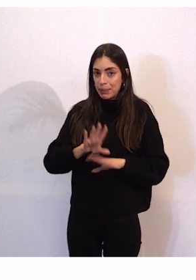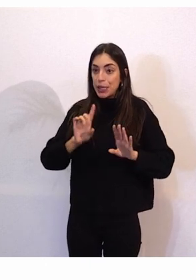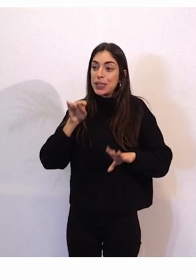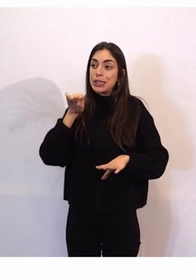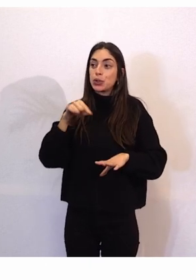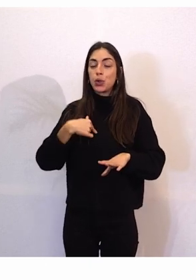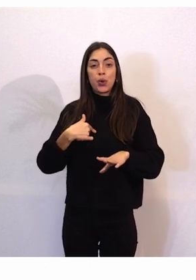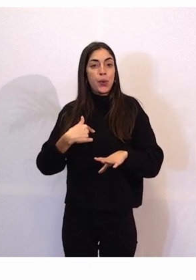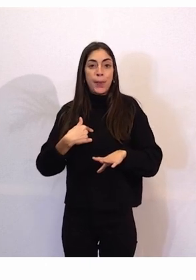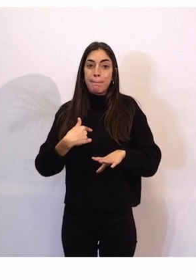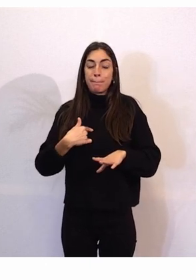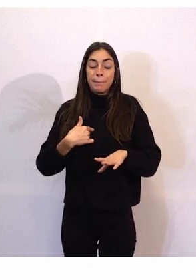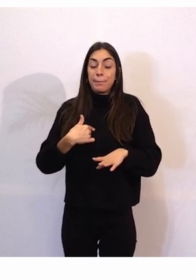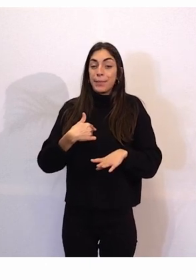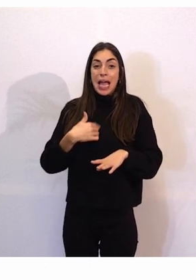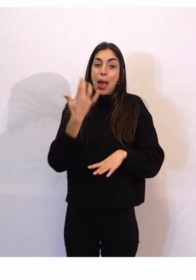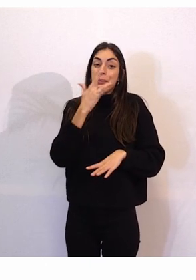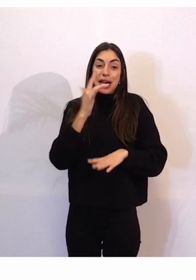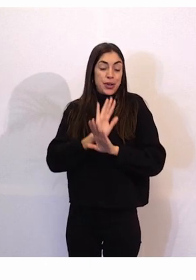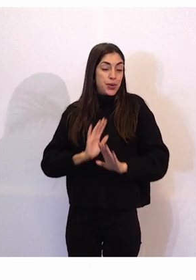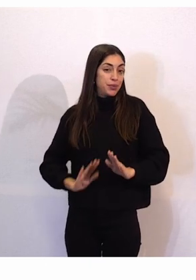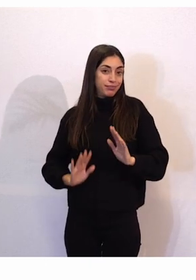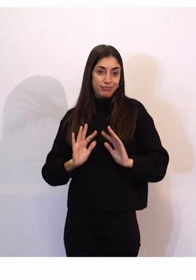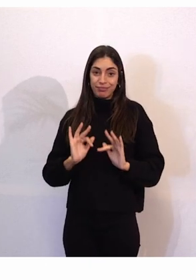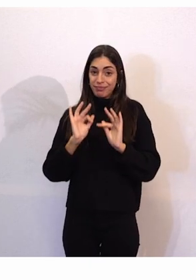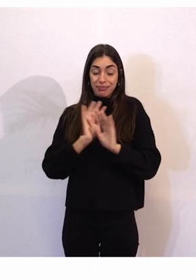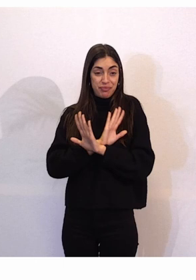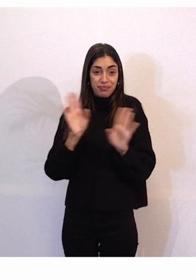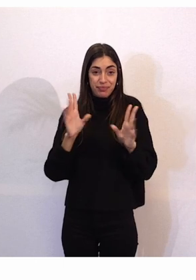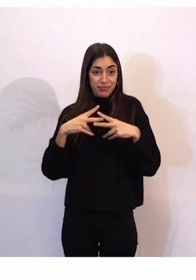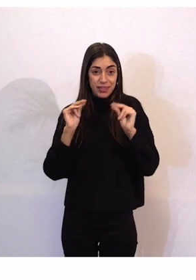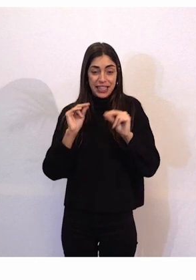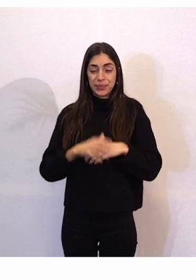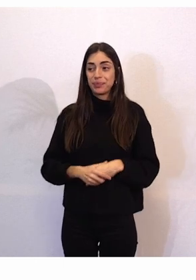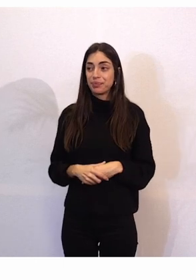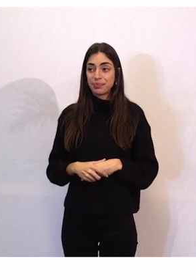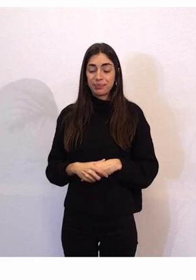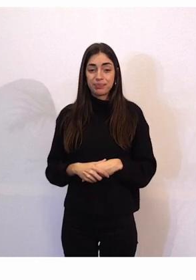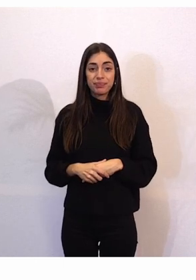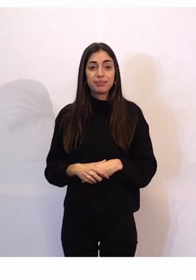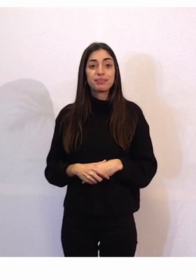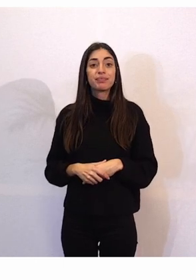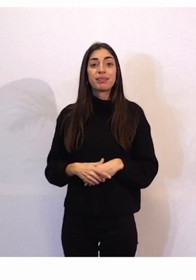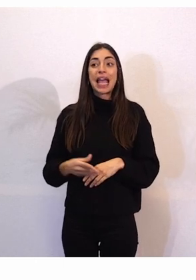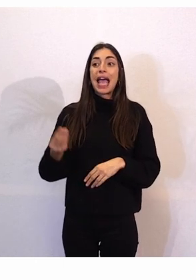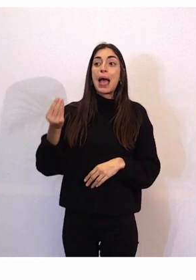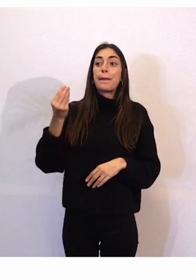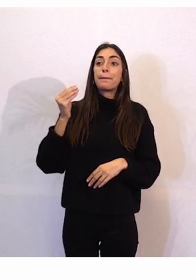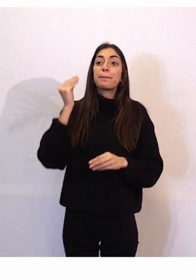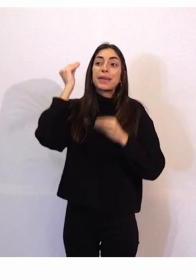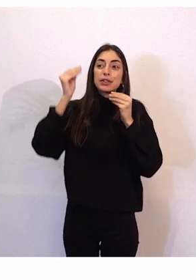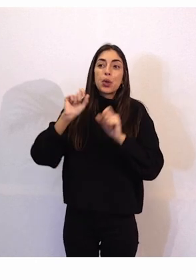Ya yo me quedé con el amarillo y ya no te piensas que hay mucho más allá. Hay una pregunta allí,